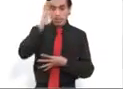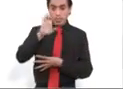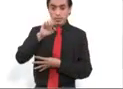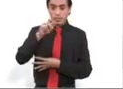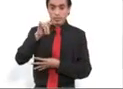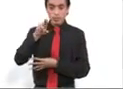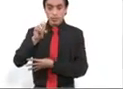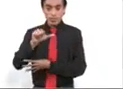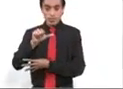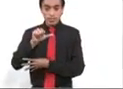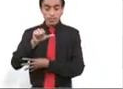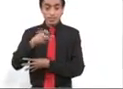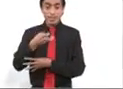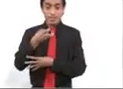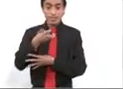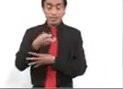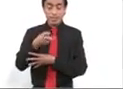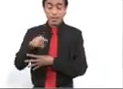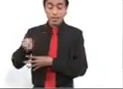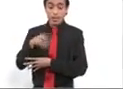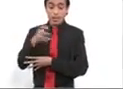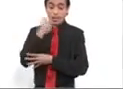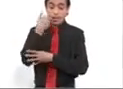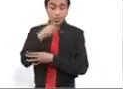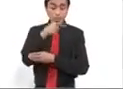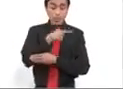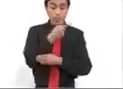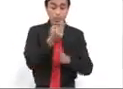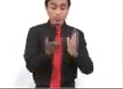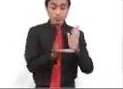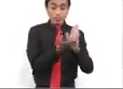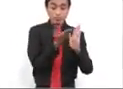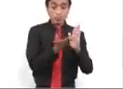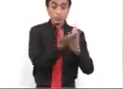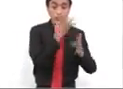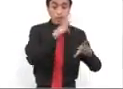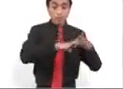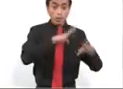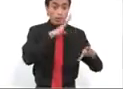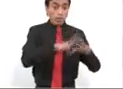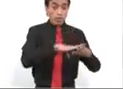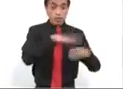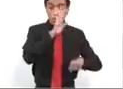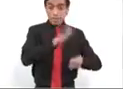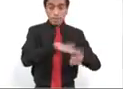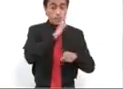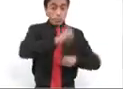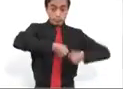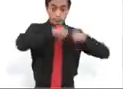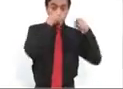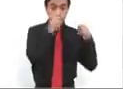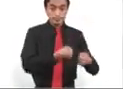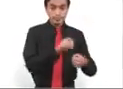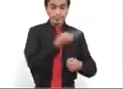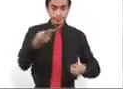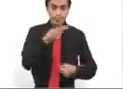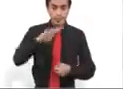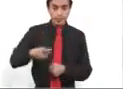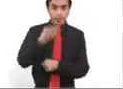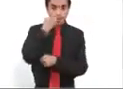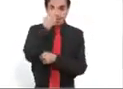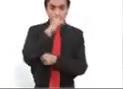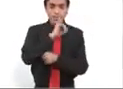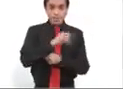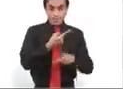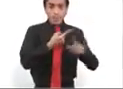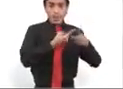Villarreal. Quisieron construir aquí una cárcel de alta seguridad, si lo recordamos todos. Y empezaron a hacer